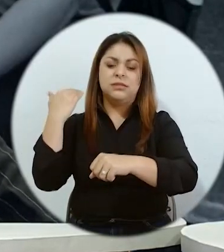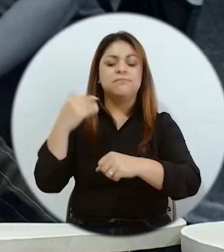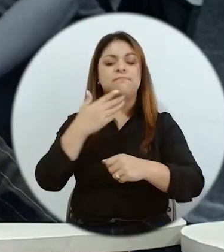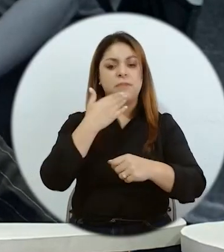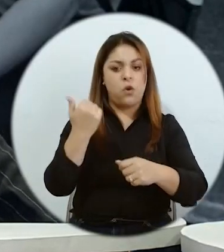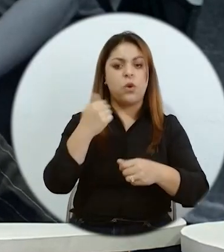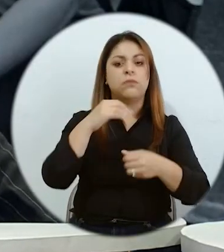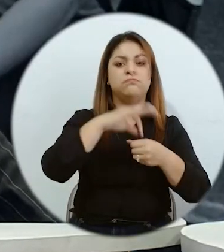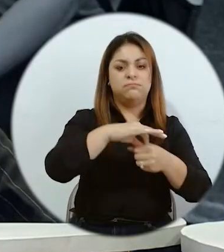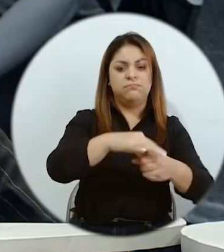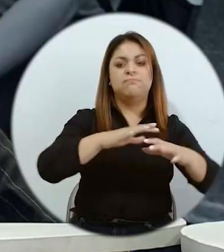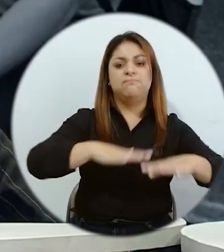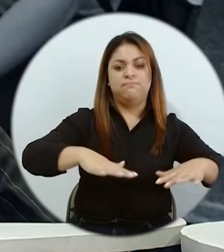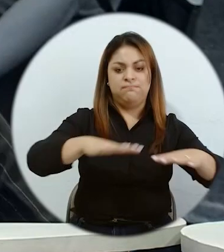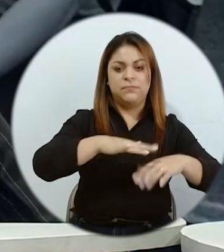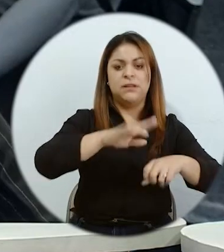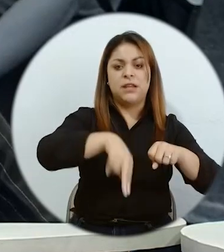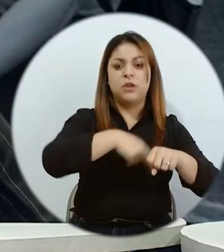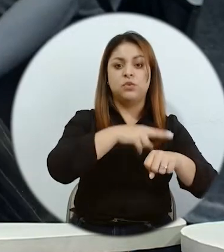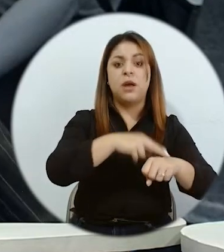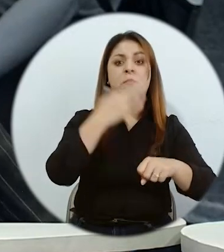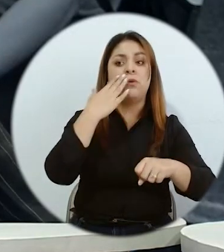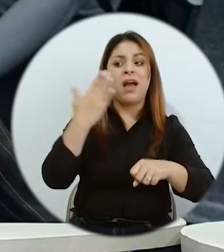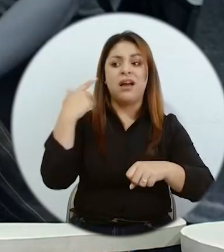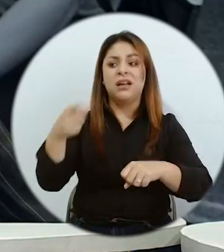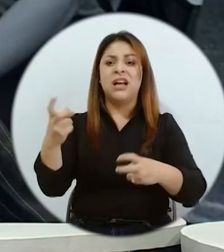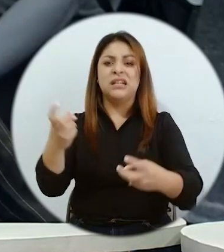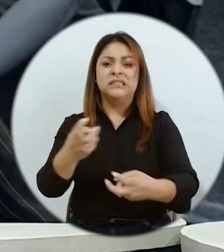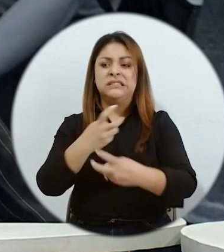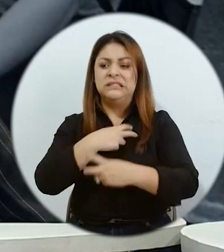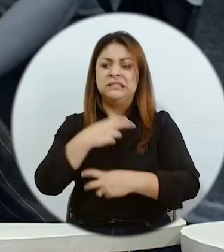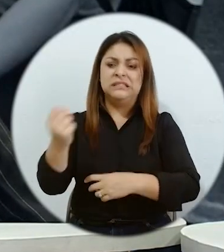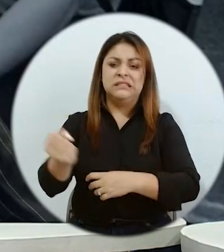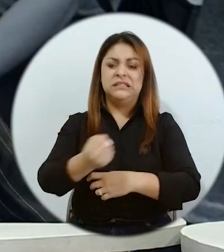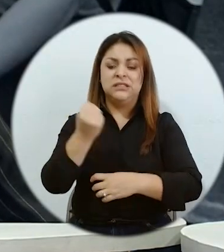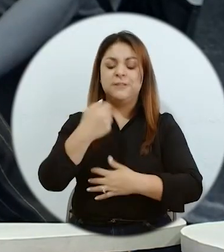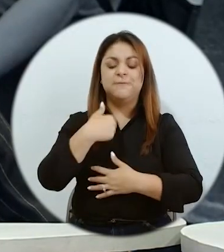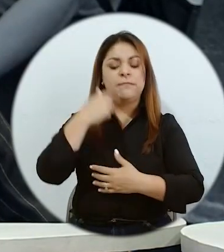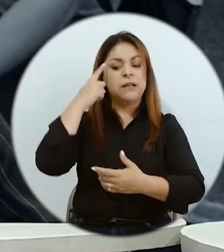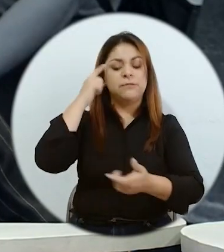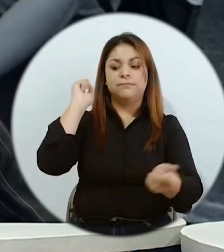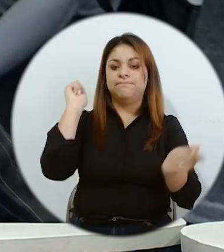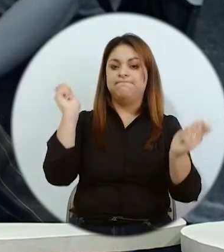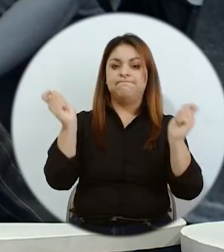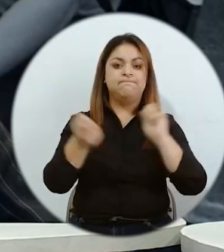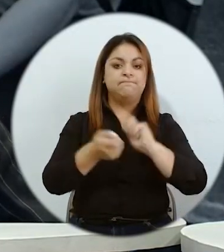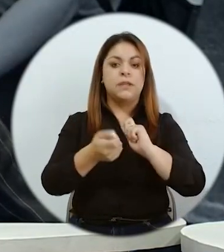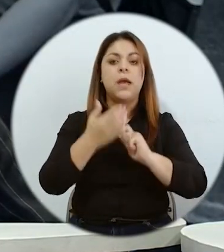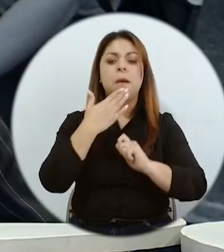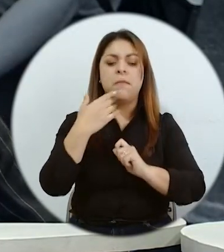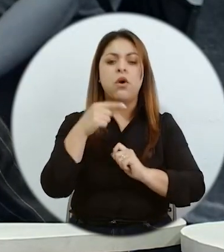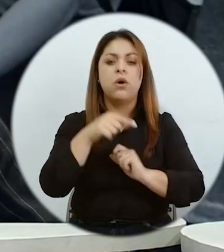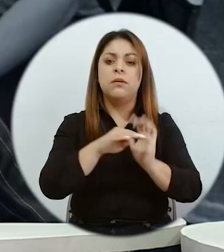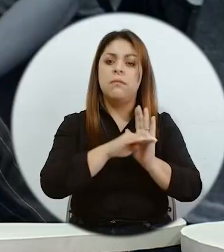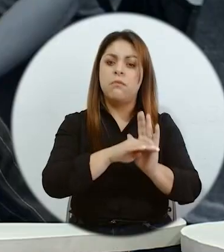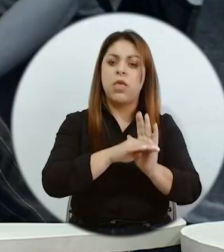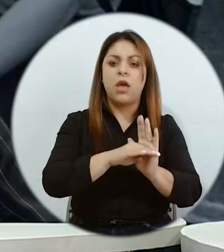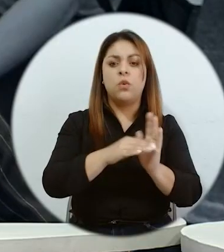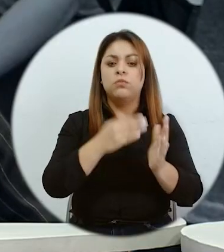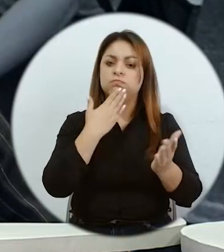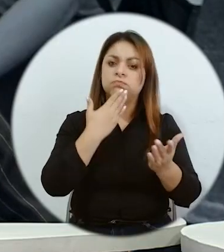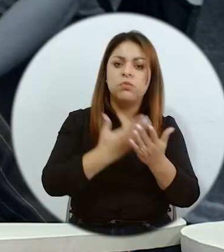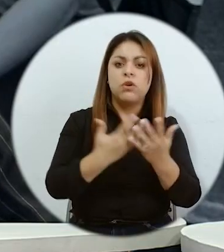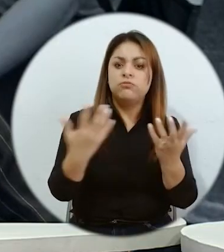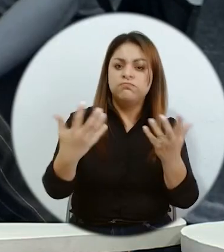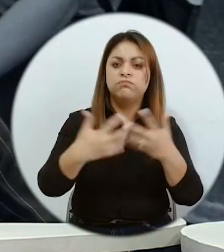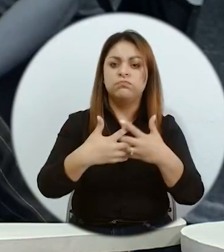una intoxicación que le hizo cambiar su forma de pensar en este sentido y optar por un modelo de producción más sostenible y